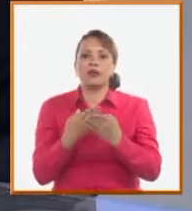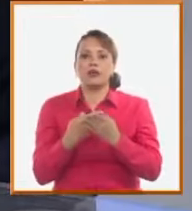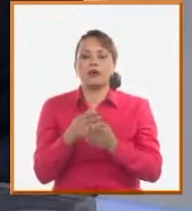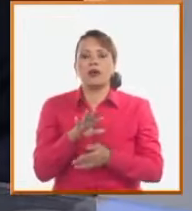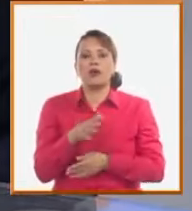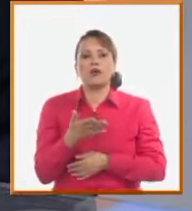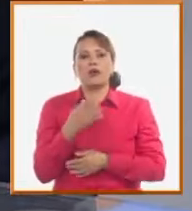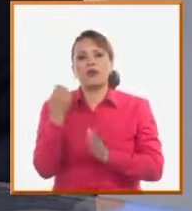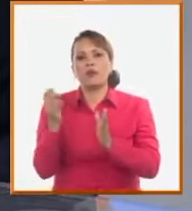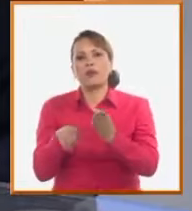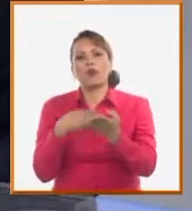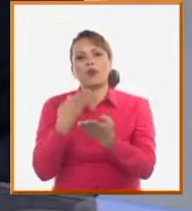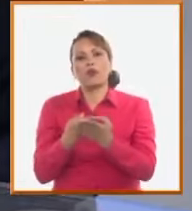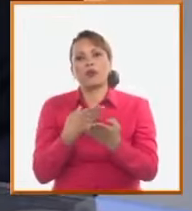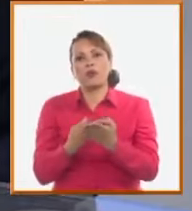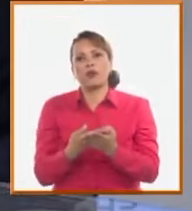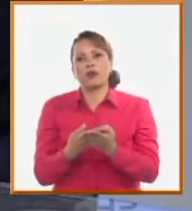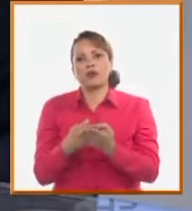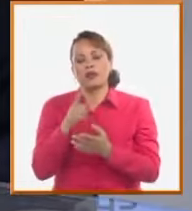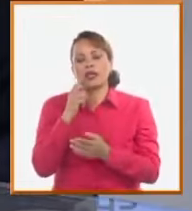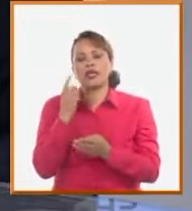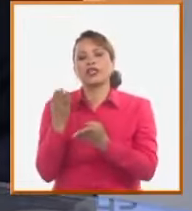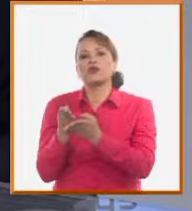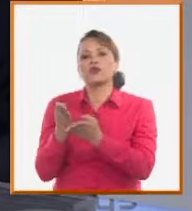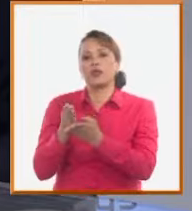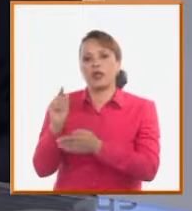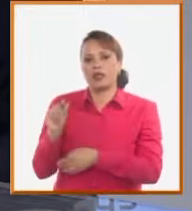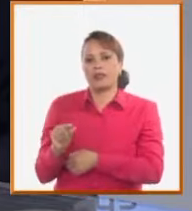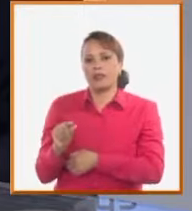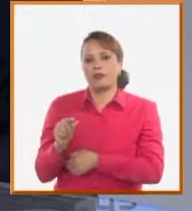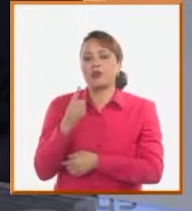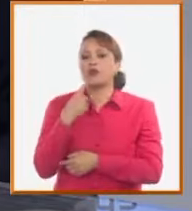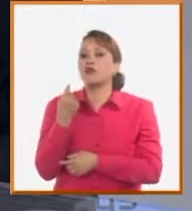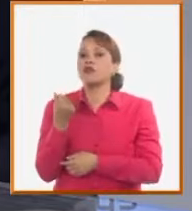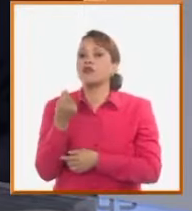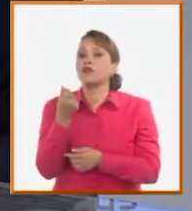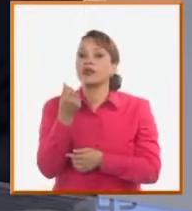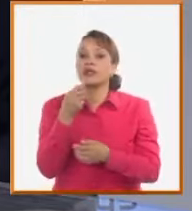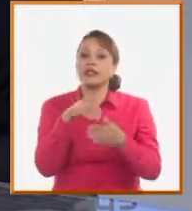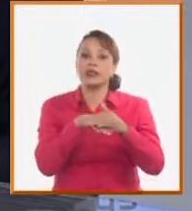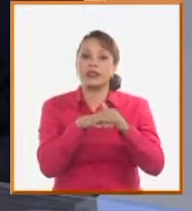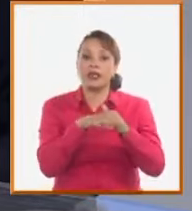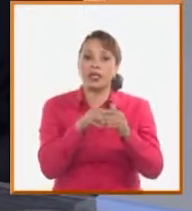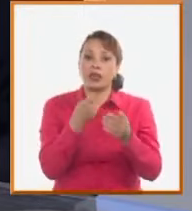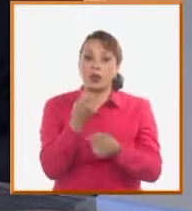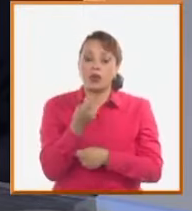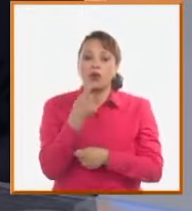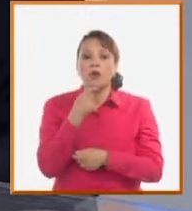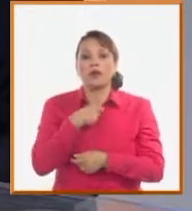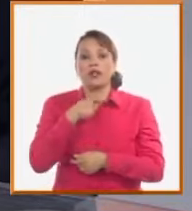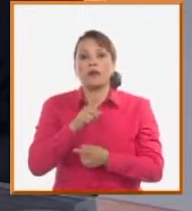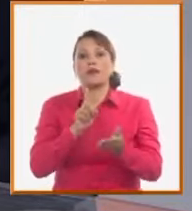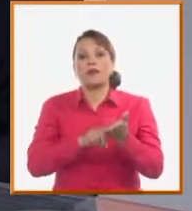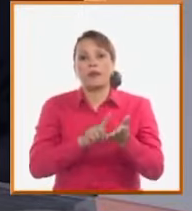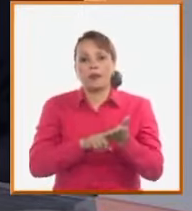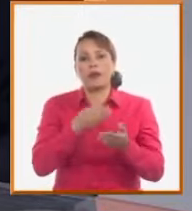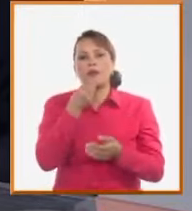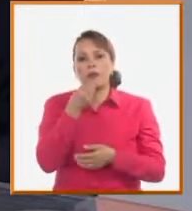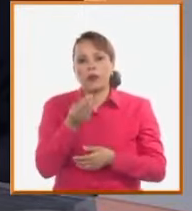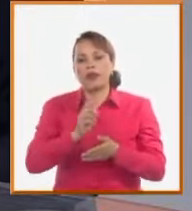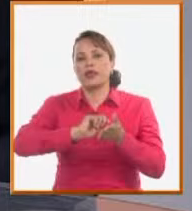está propuesto, seguro dotal estudiantil. Pero son seguros dotales, o sea, seguros que los padres pueden contratar